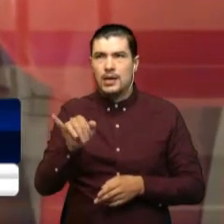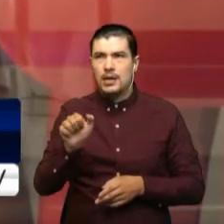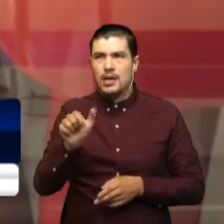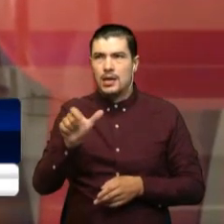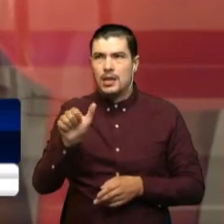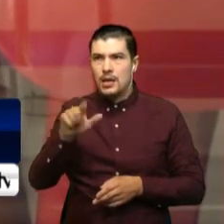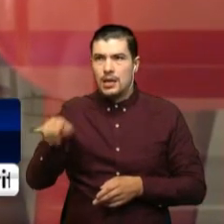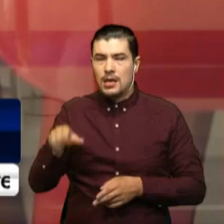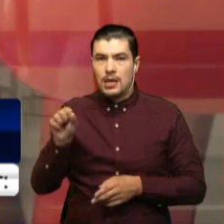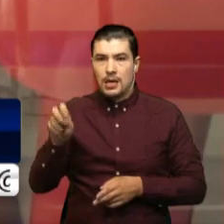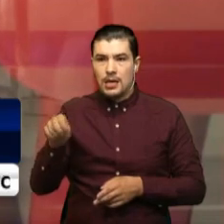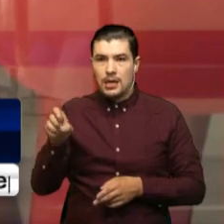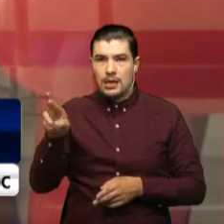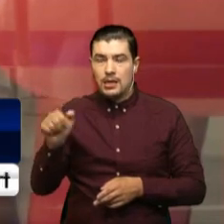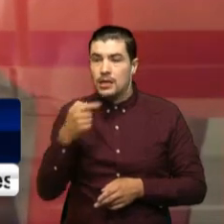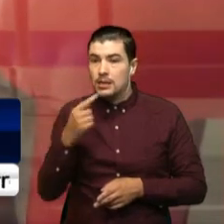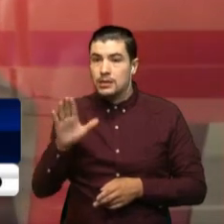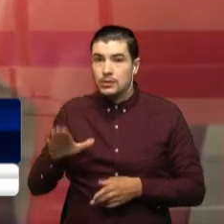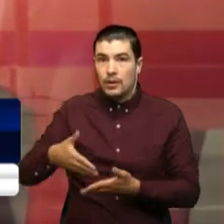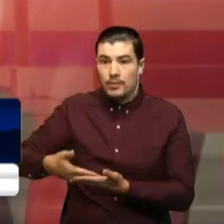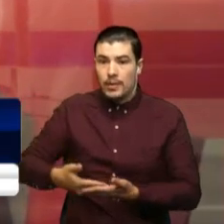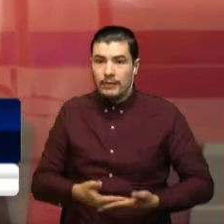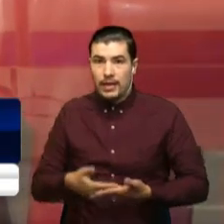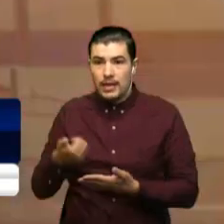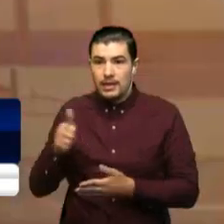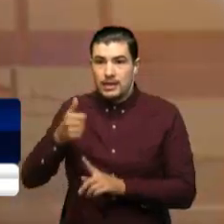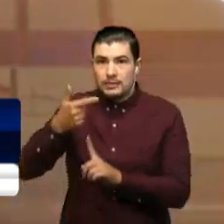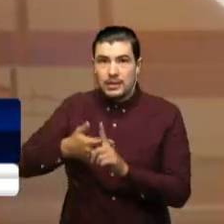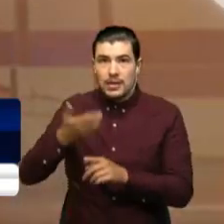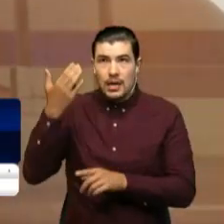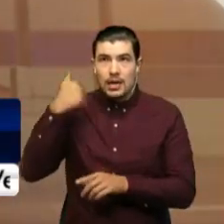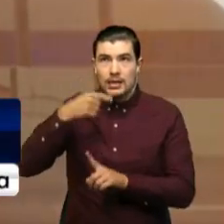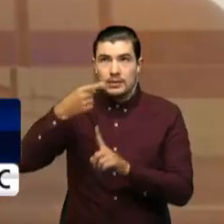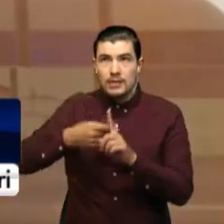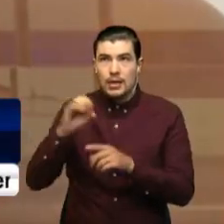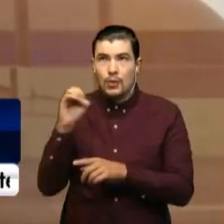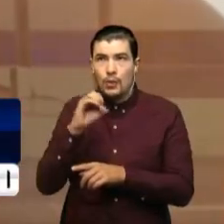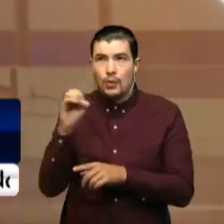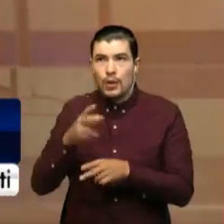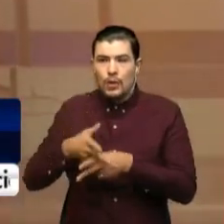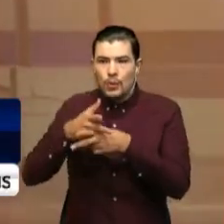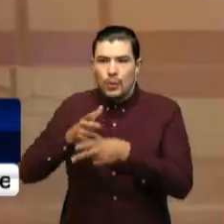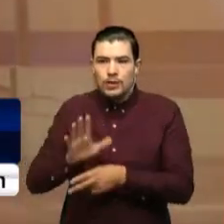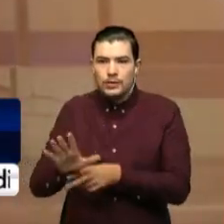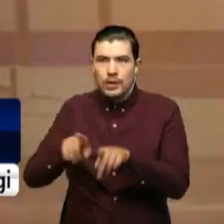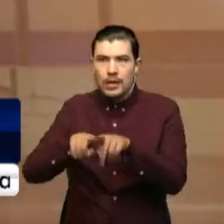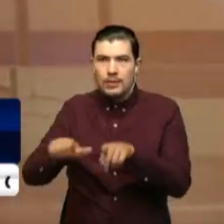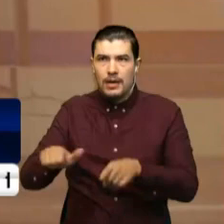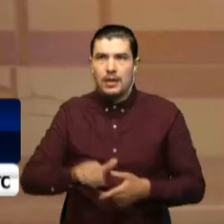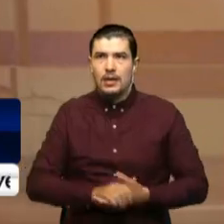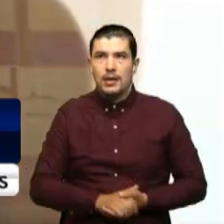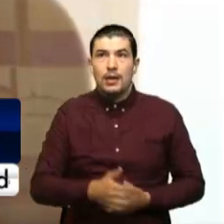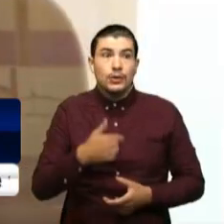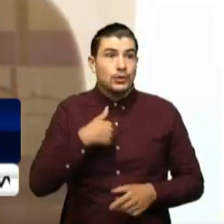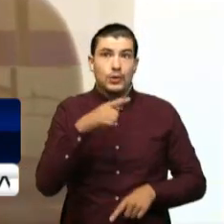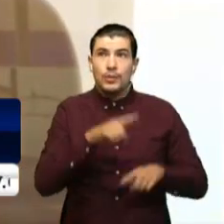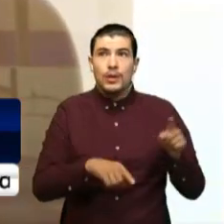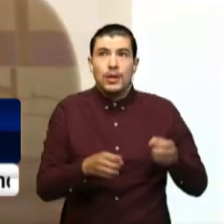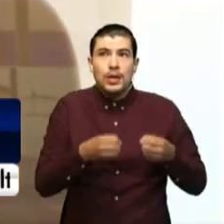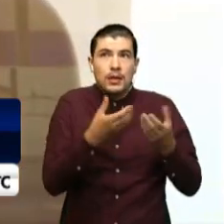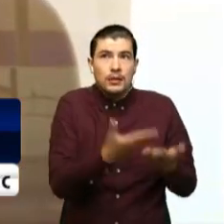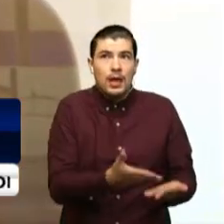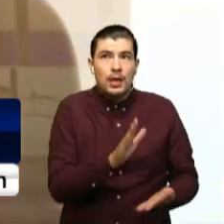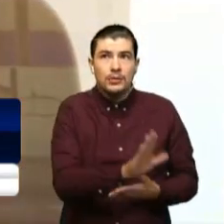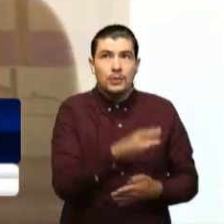que la bebé de 10 meses estaba desde el mes de octubre al cuidado de su hermana como ya no podía comer la comida